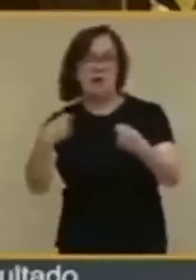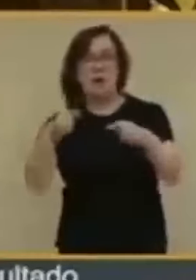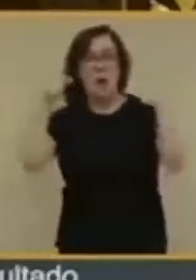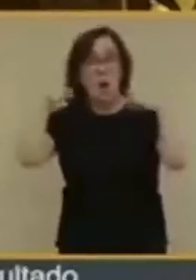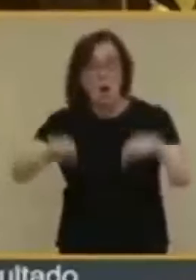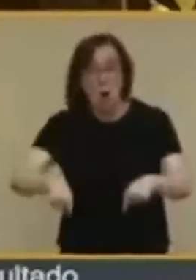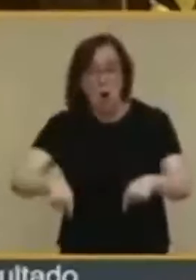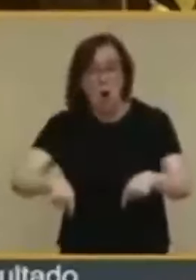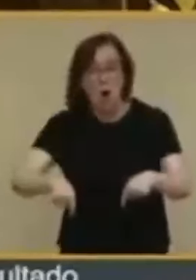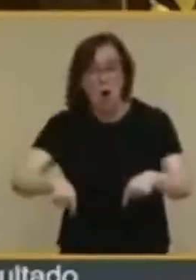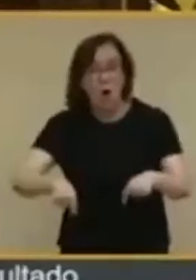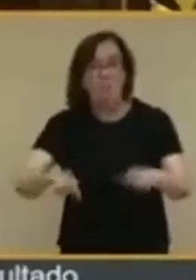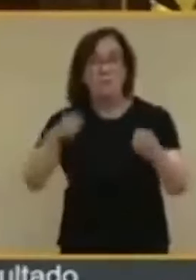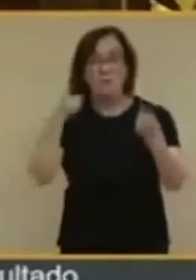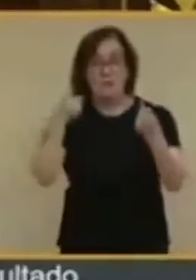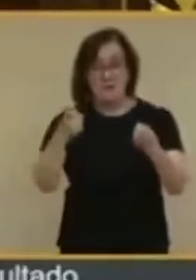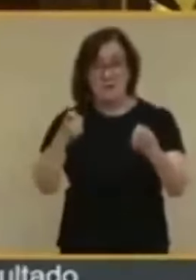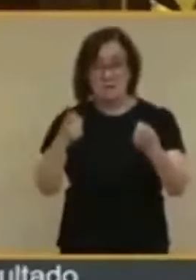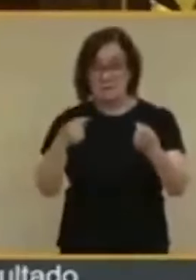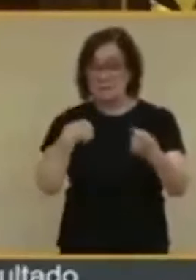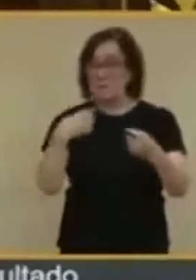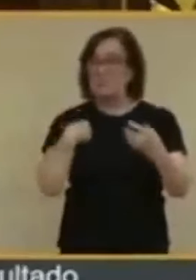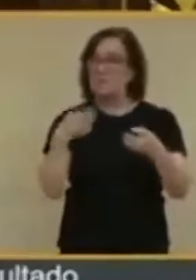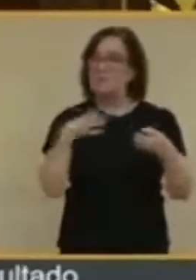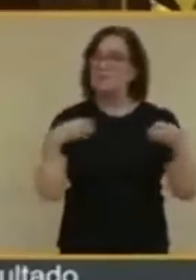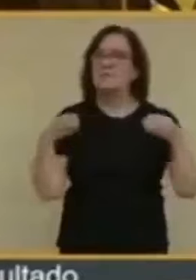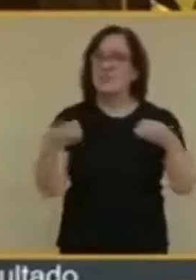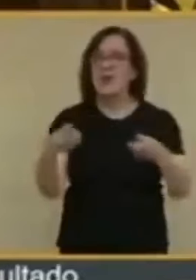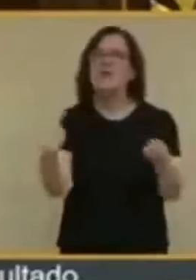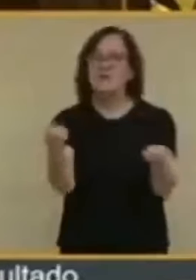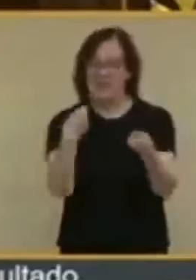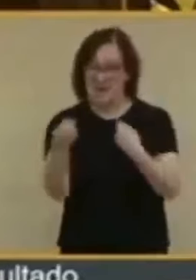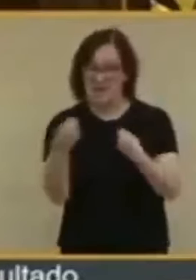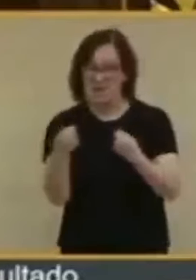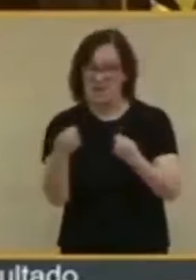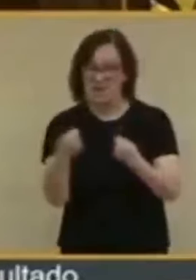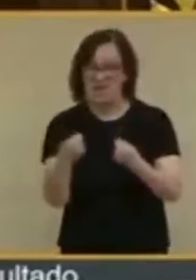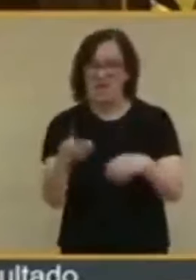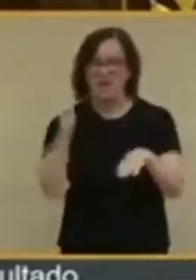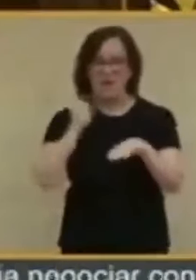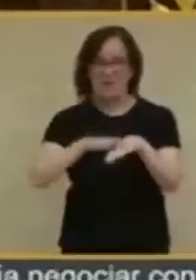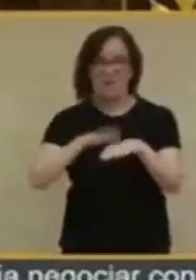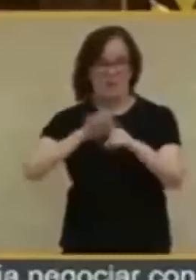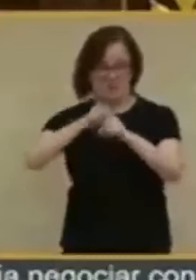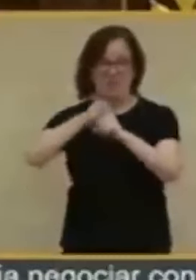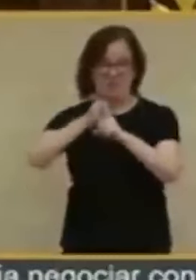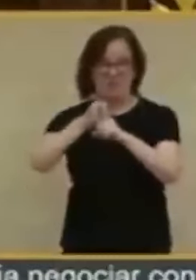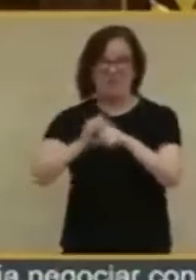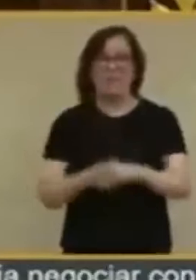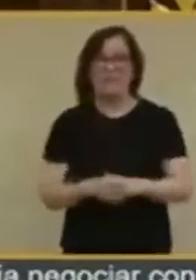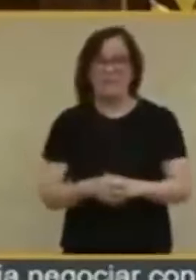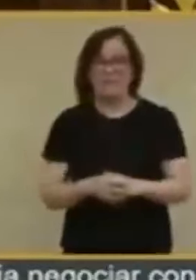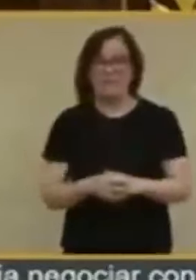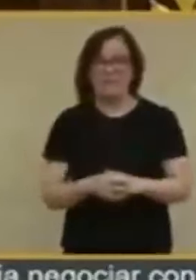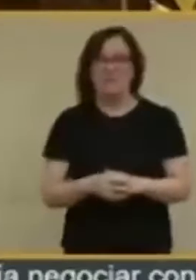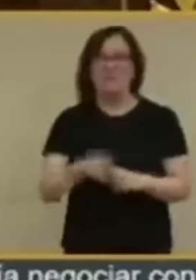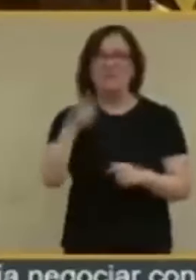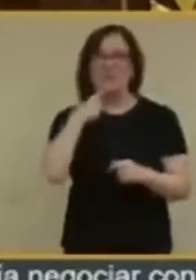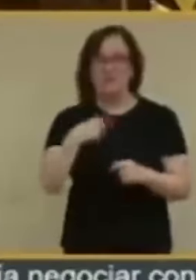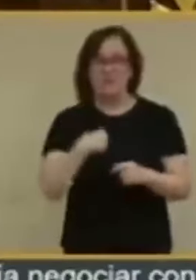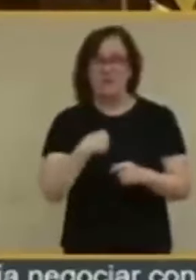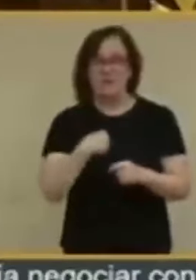hoy le necesitan. Hoy negocian porque lo hemos forzado. Nos